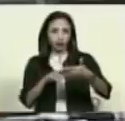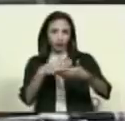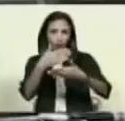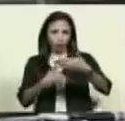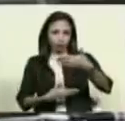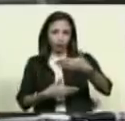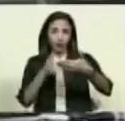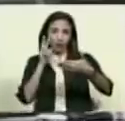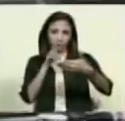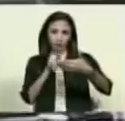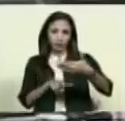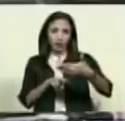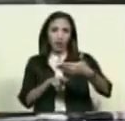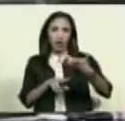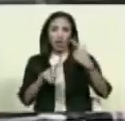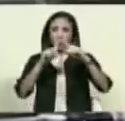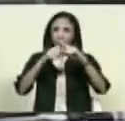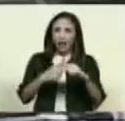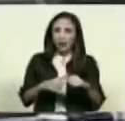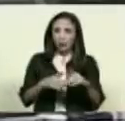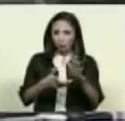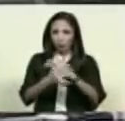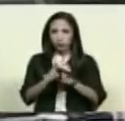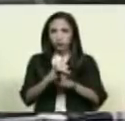Los subsectores.